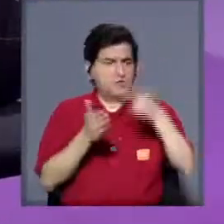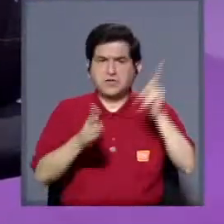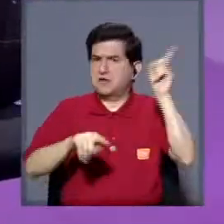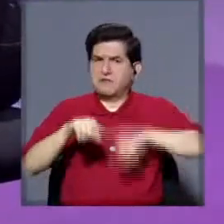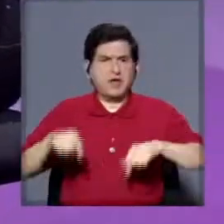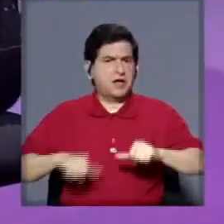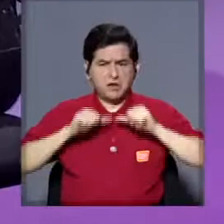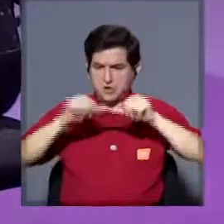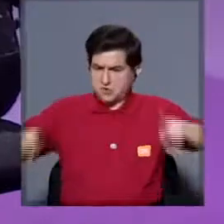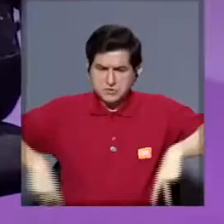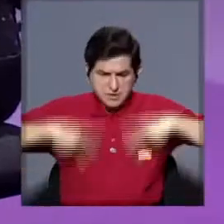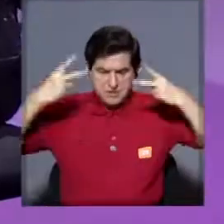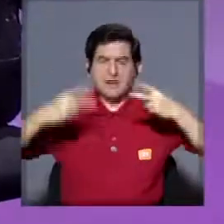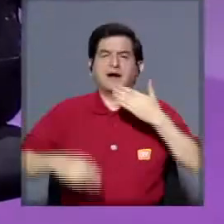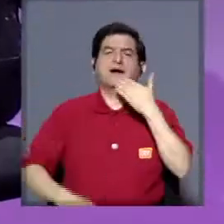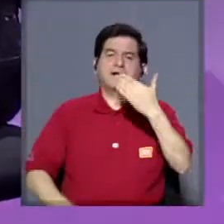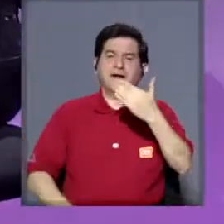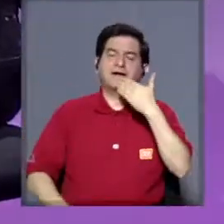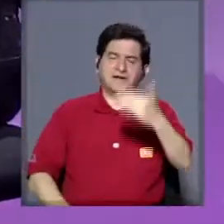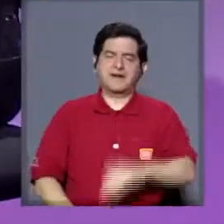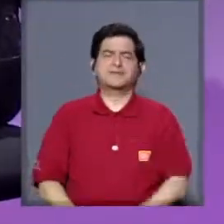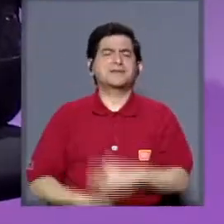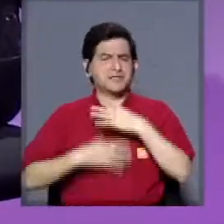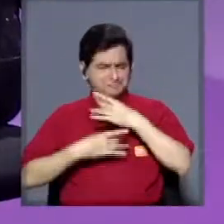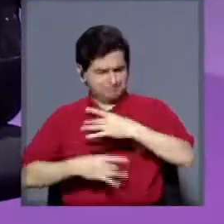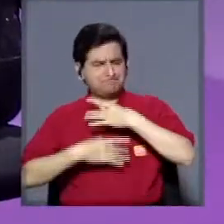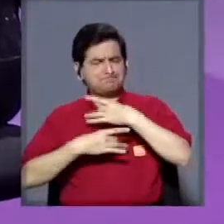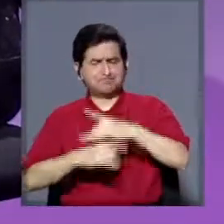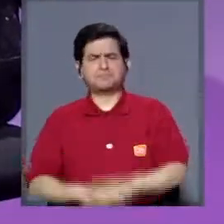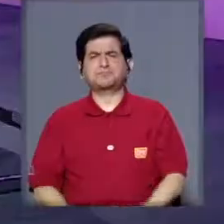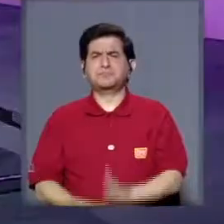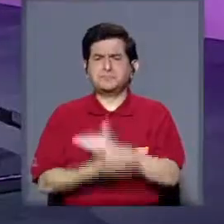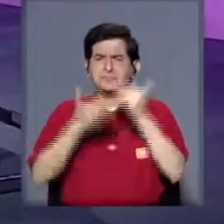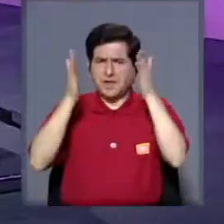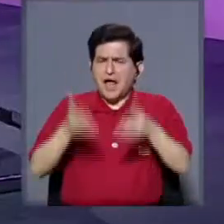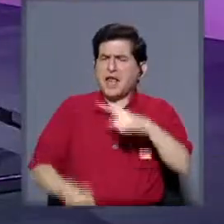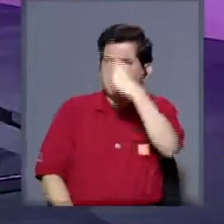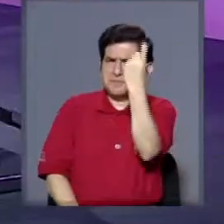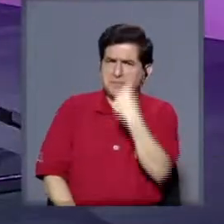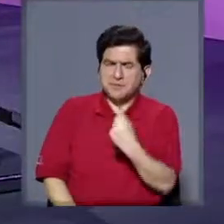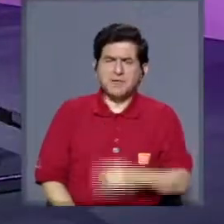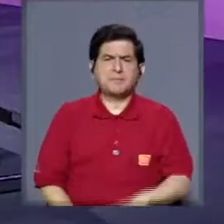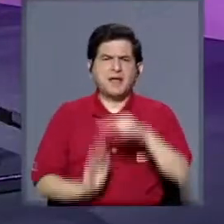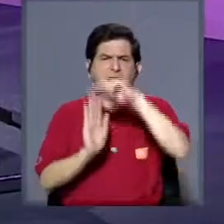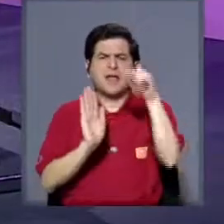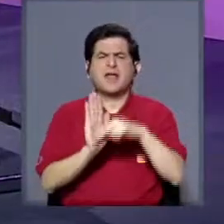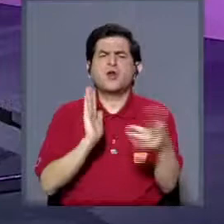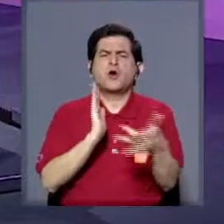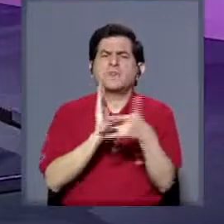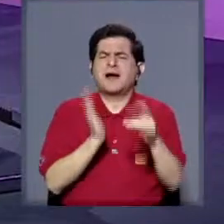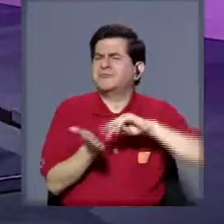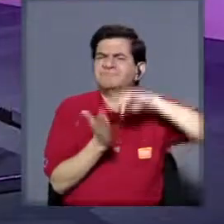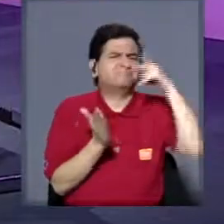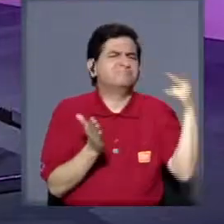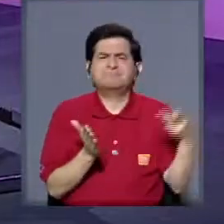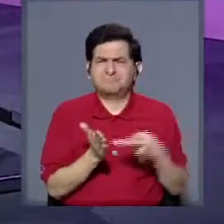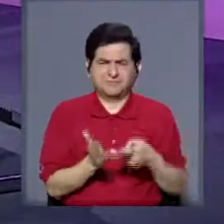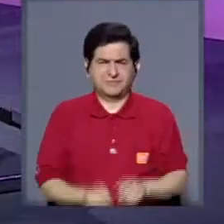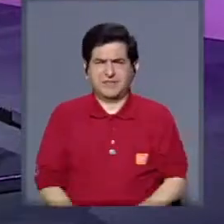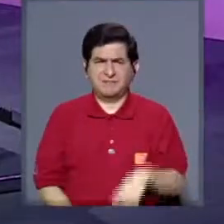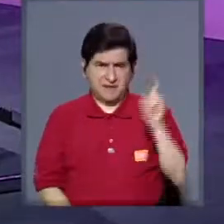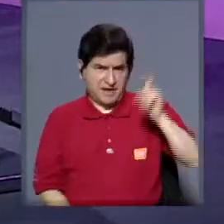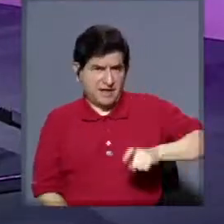vida muchas gracias celular interesante porque me alguien me preguntó eso que es una norma técnica qué es eso que se